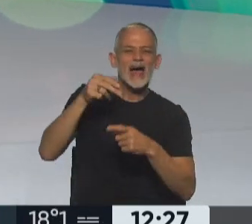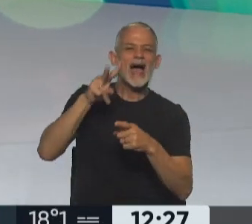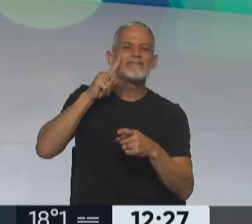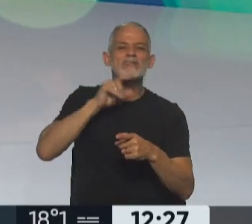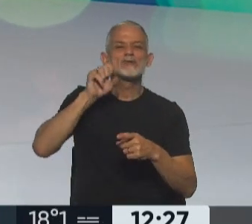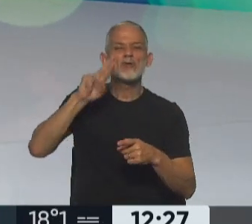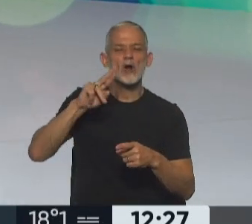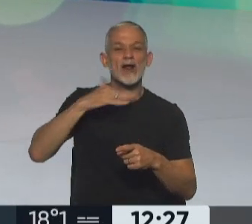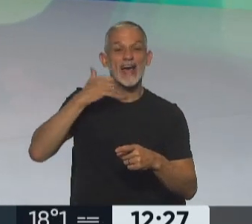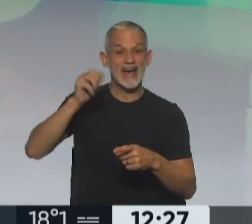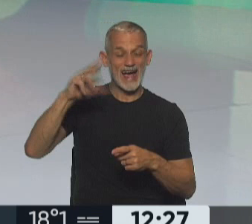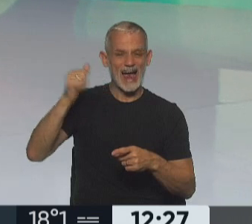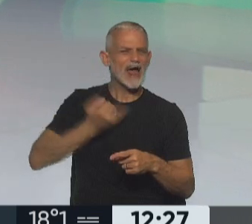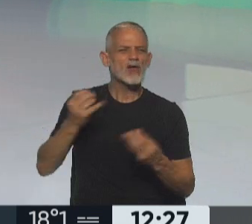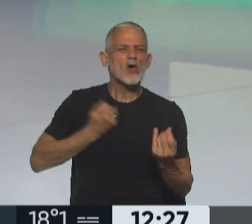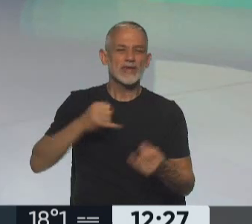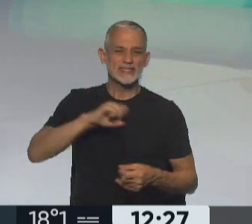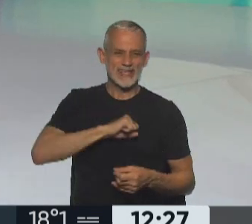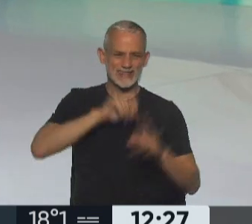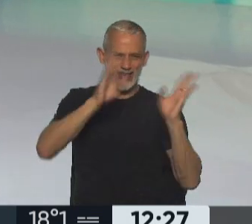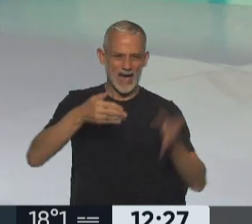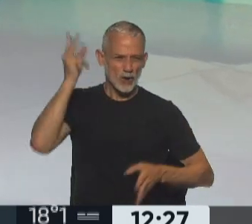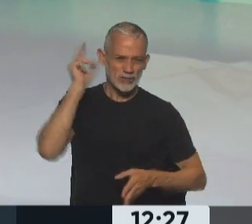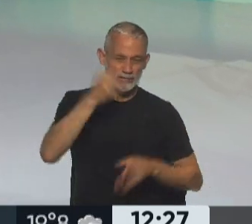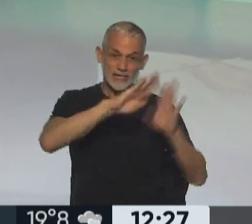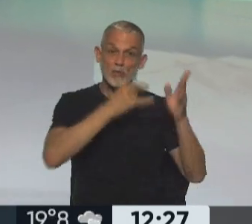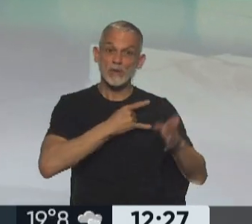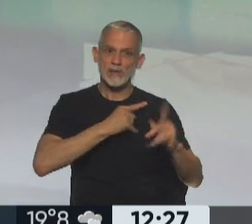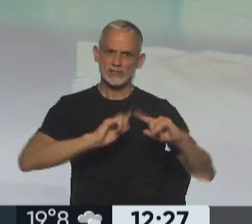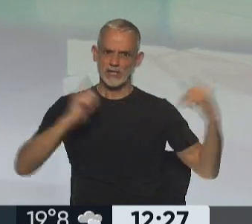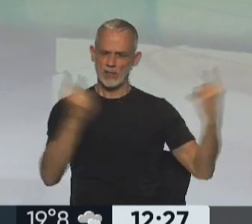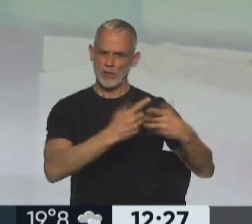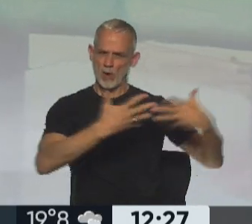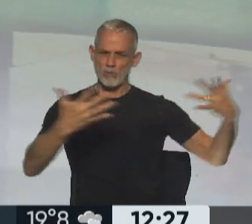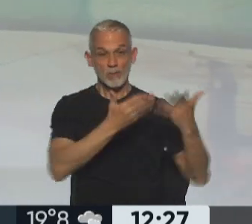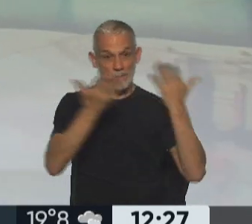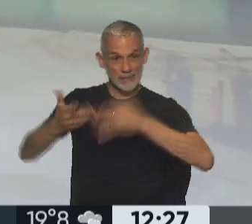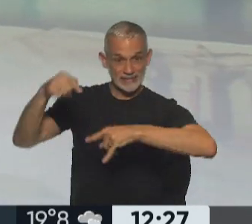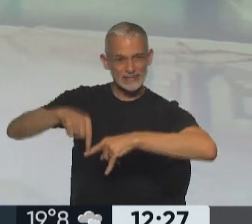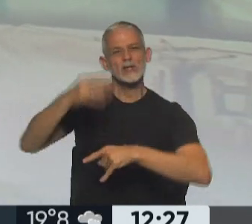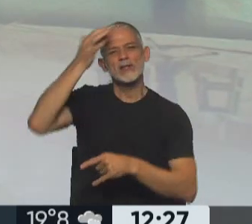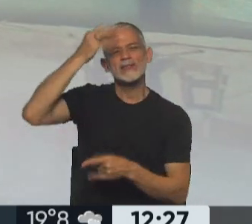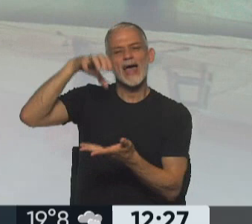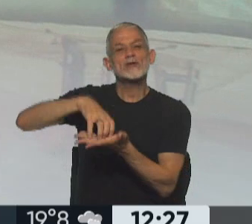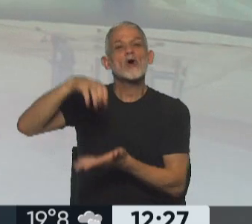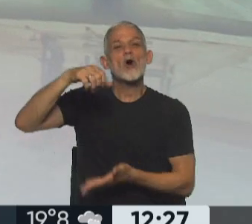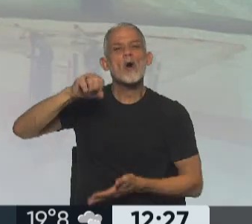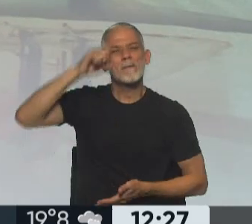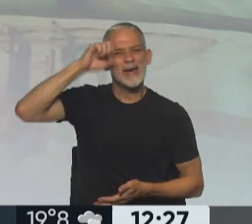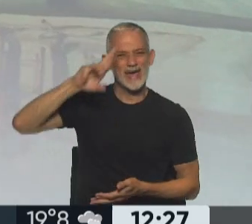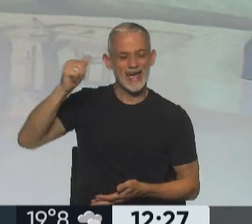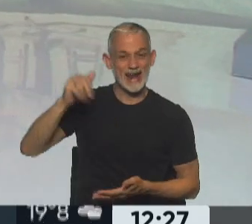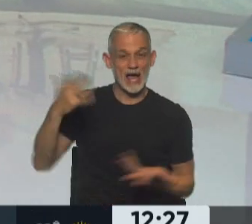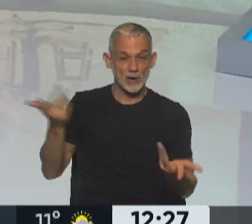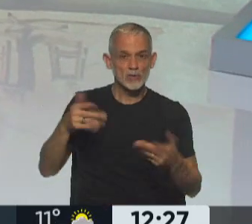Magna de la Universidad de Santiago de Chile y viene a presentarlo a Buenos Aires este viernes en el Teatro Ópera, justamente con todas las acciones